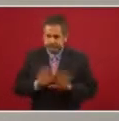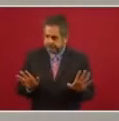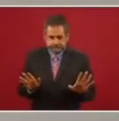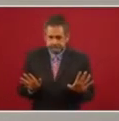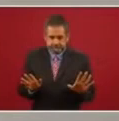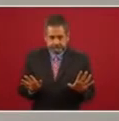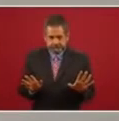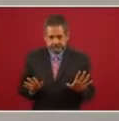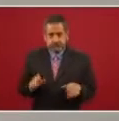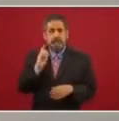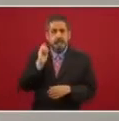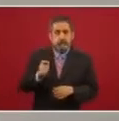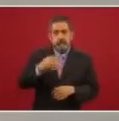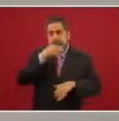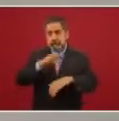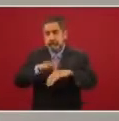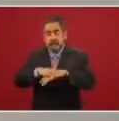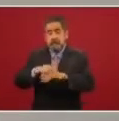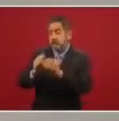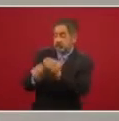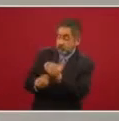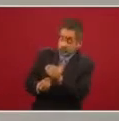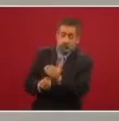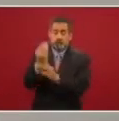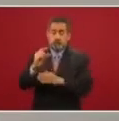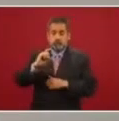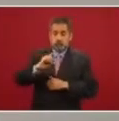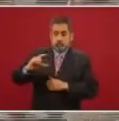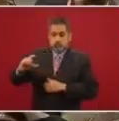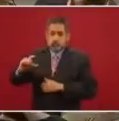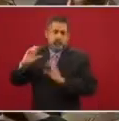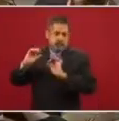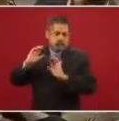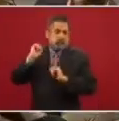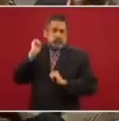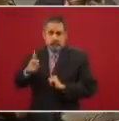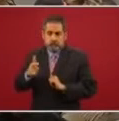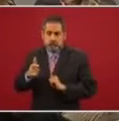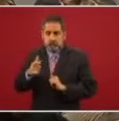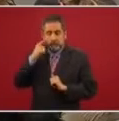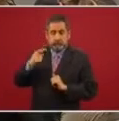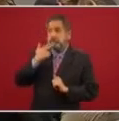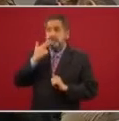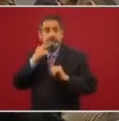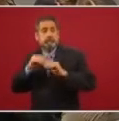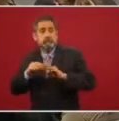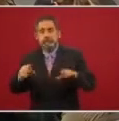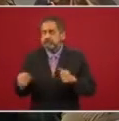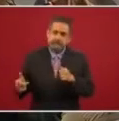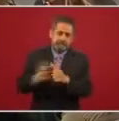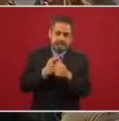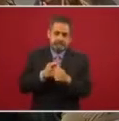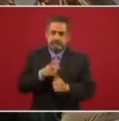personas todo producto innovador o en este caso aunque tiene muchos años que se planteará para un nuevo uso tiene que